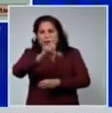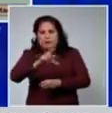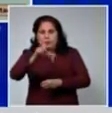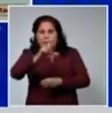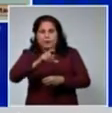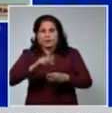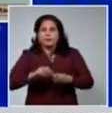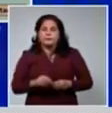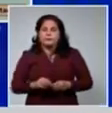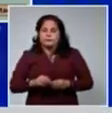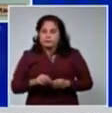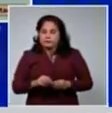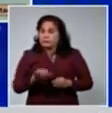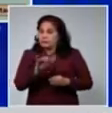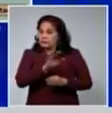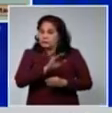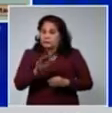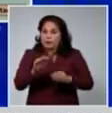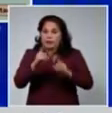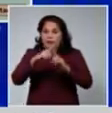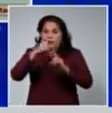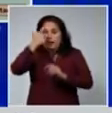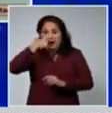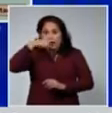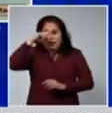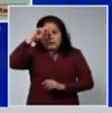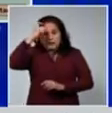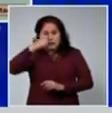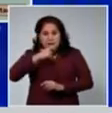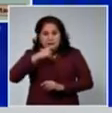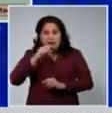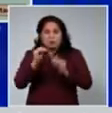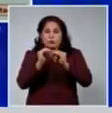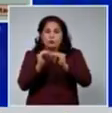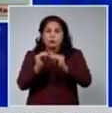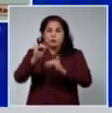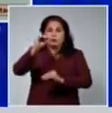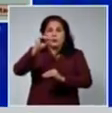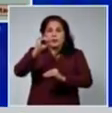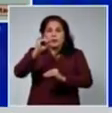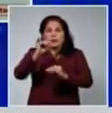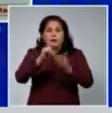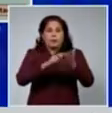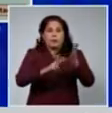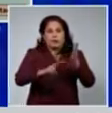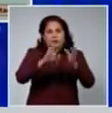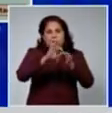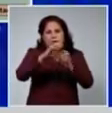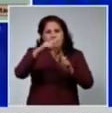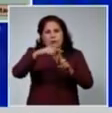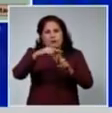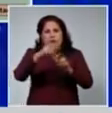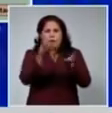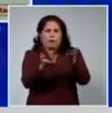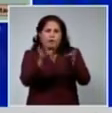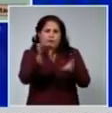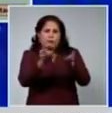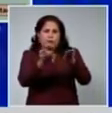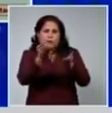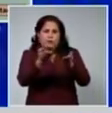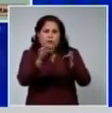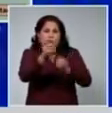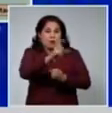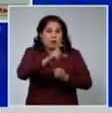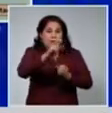pues ya tiene una tasa superior de la provincia de un tango lo cual indica la